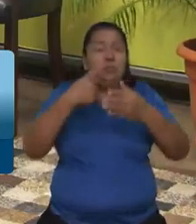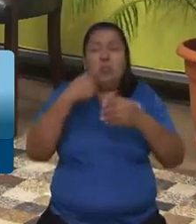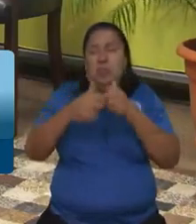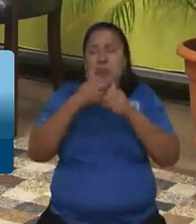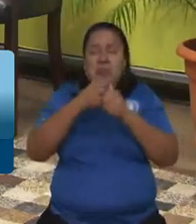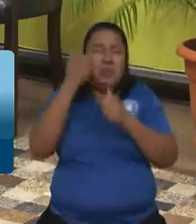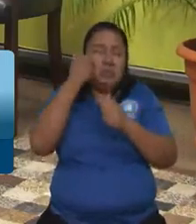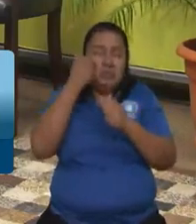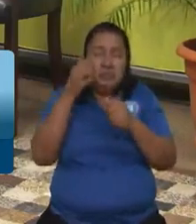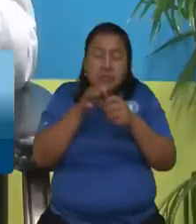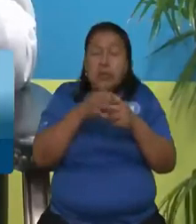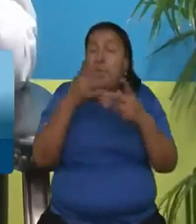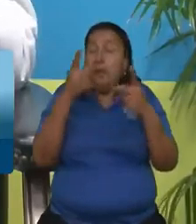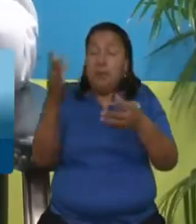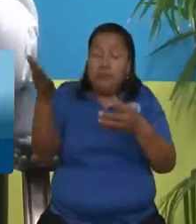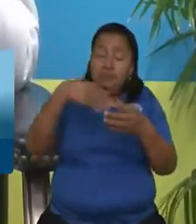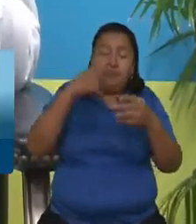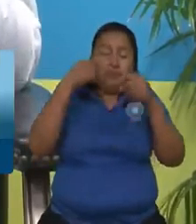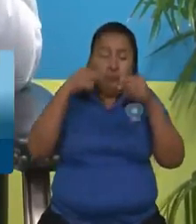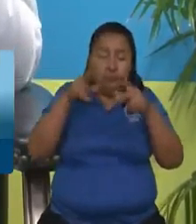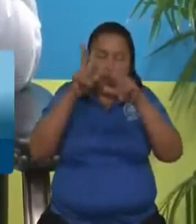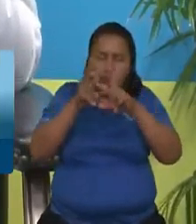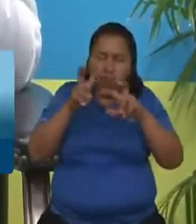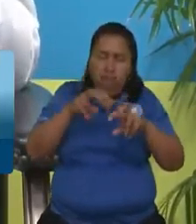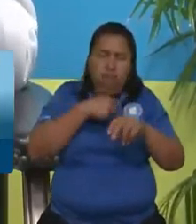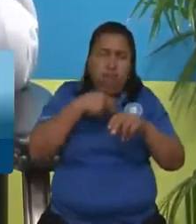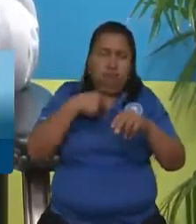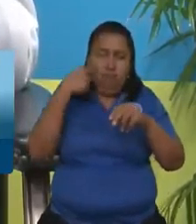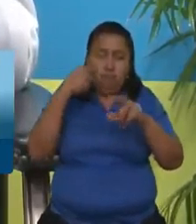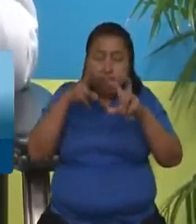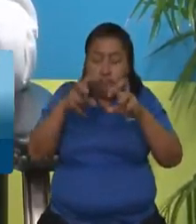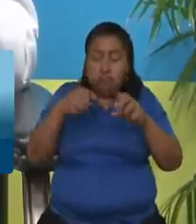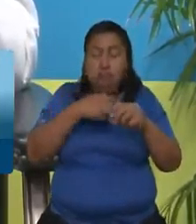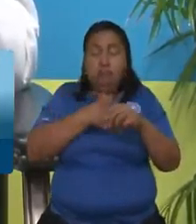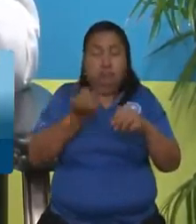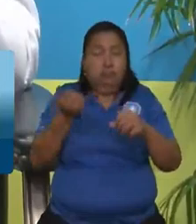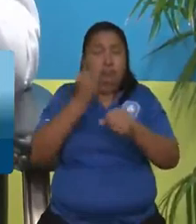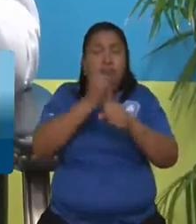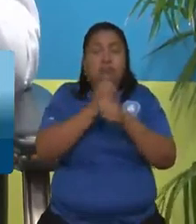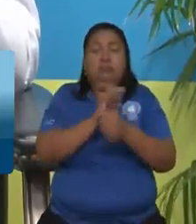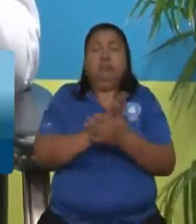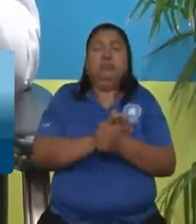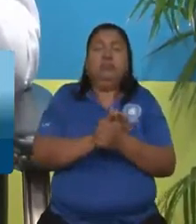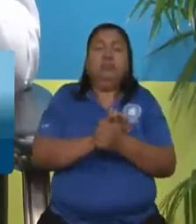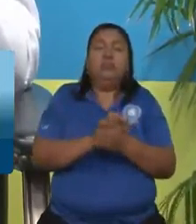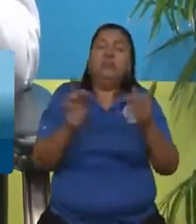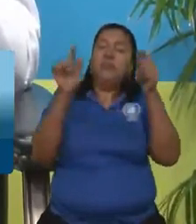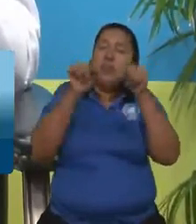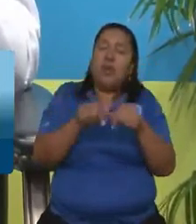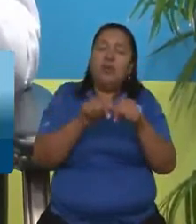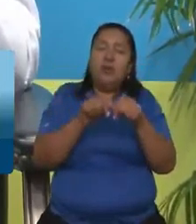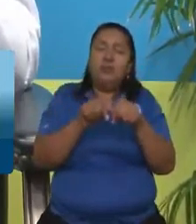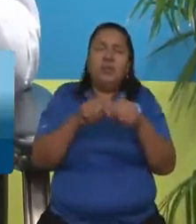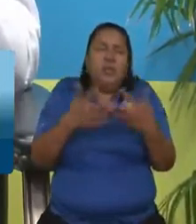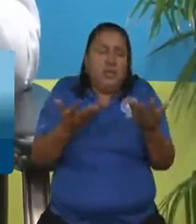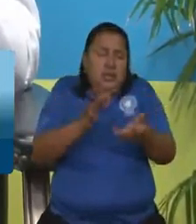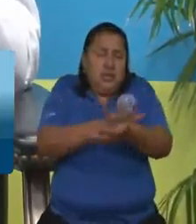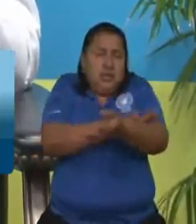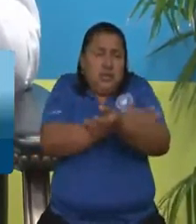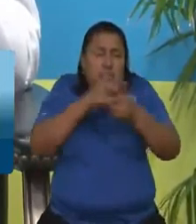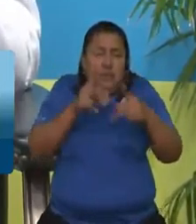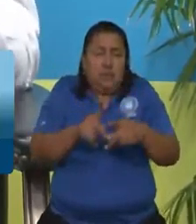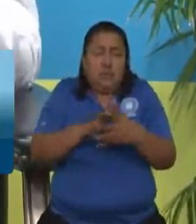Entonces, puede ser algo que no sea infeccioso, pero que está dando comezón al paciente, que es algo alérgico propio del paciente. O puede